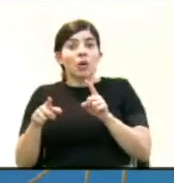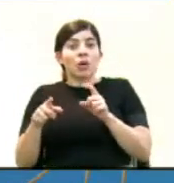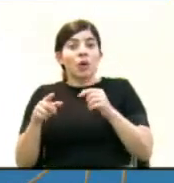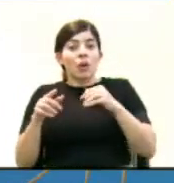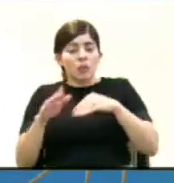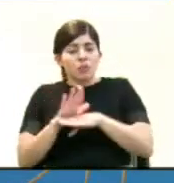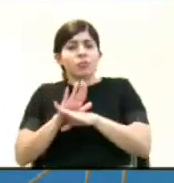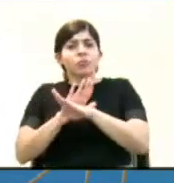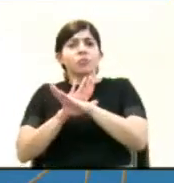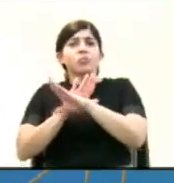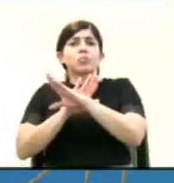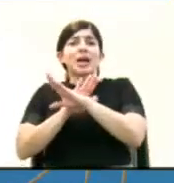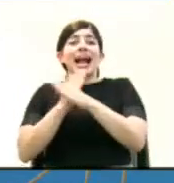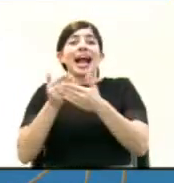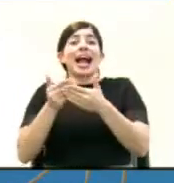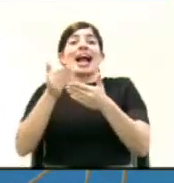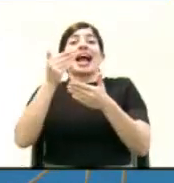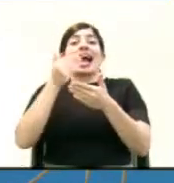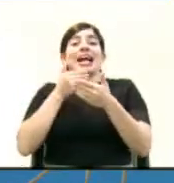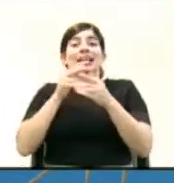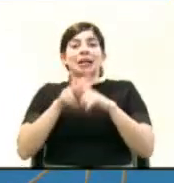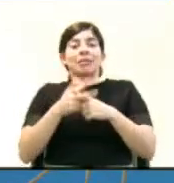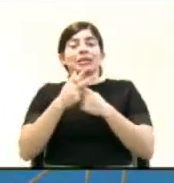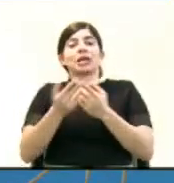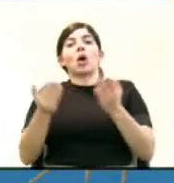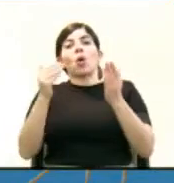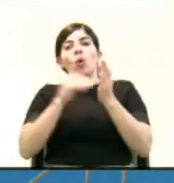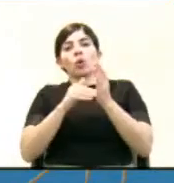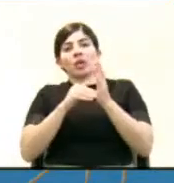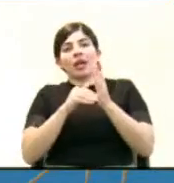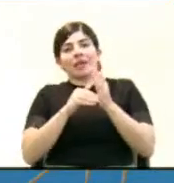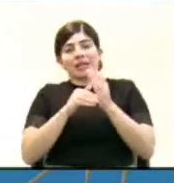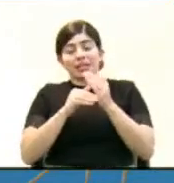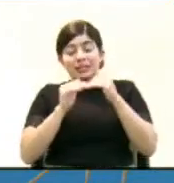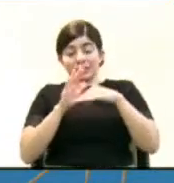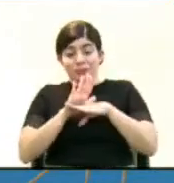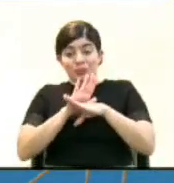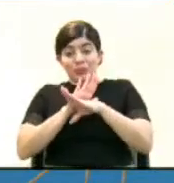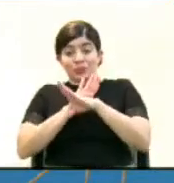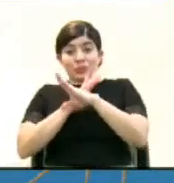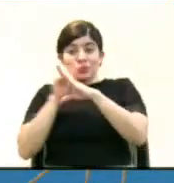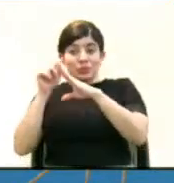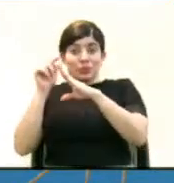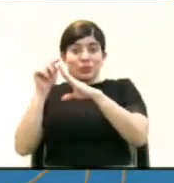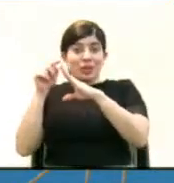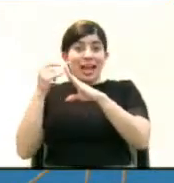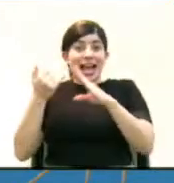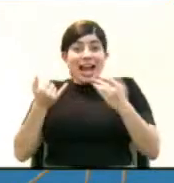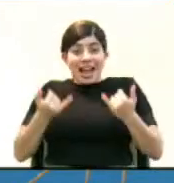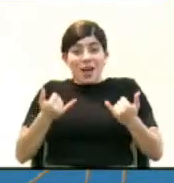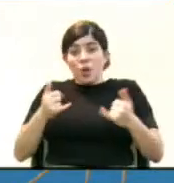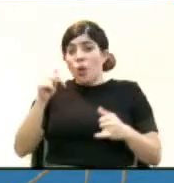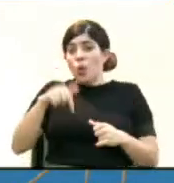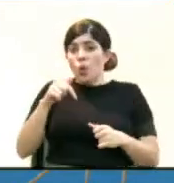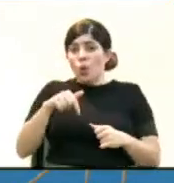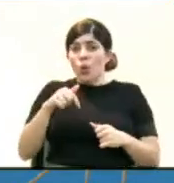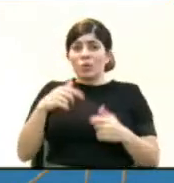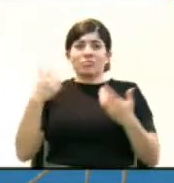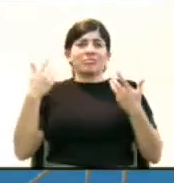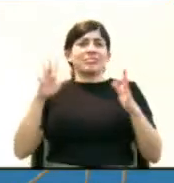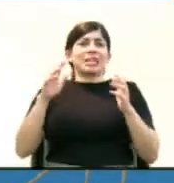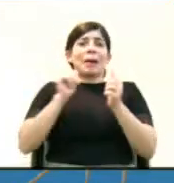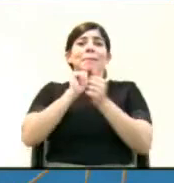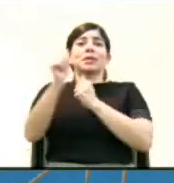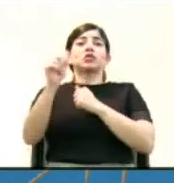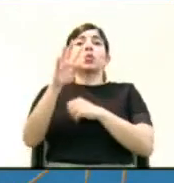umbral máximo, antes de que comenzara a subir otra vez. Y hoy estamos ya por encima